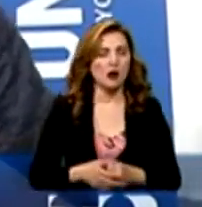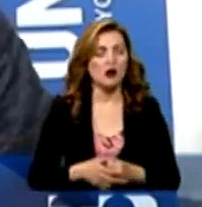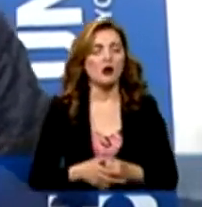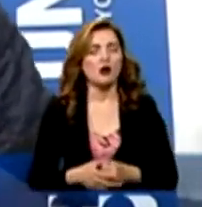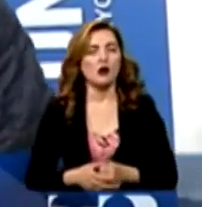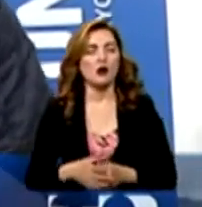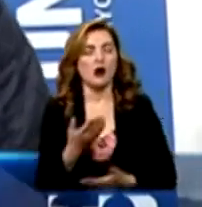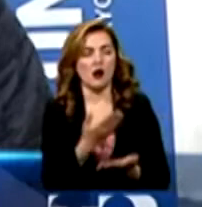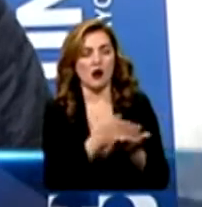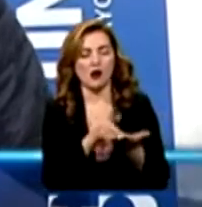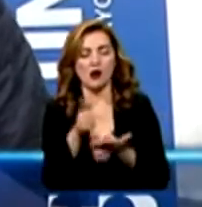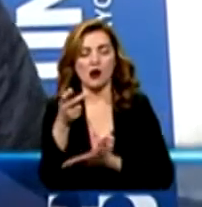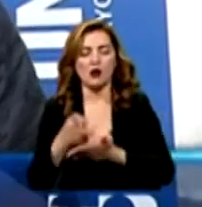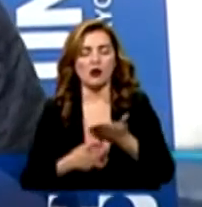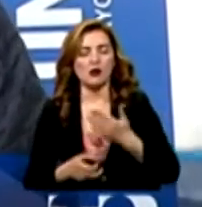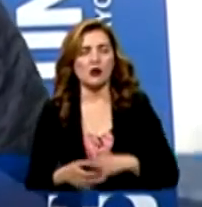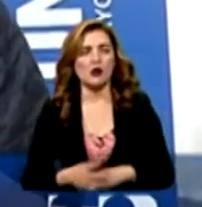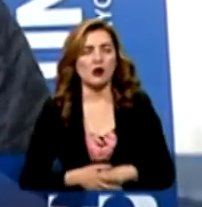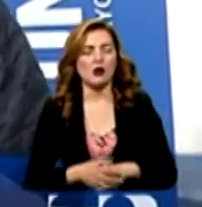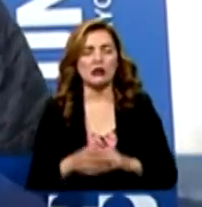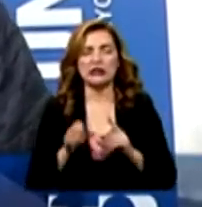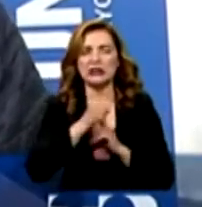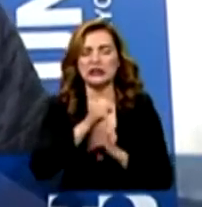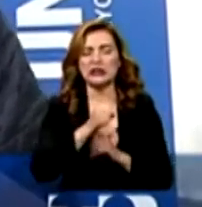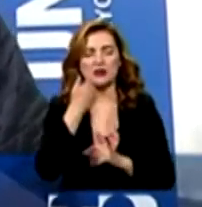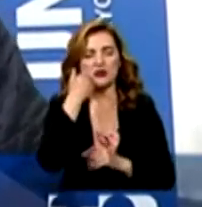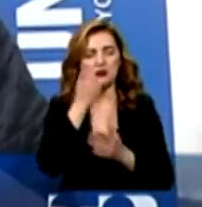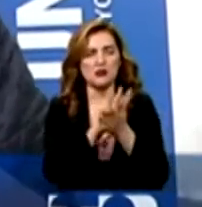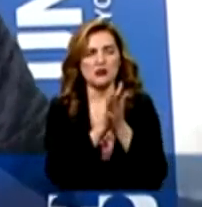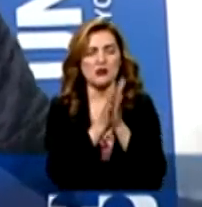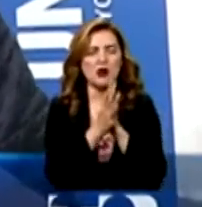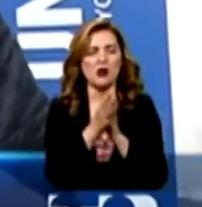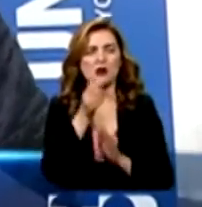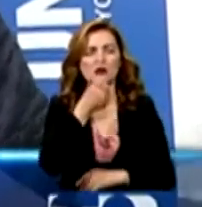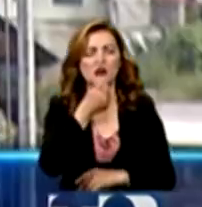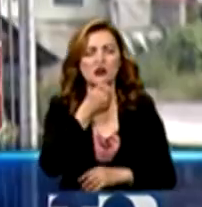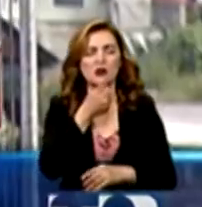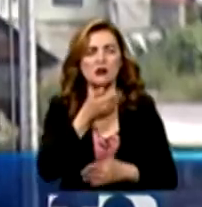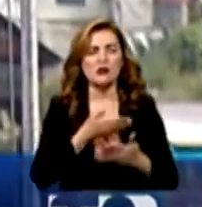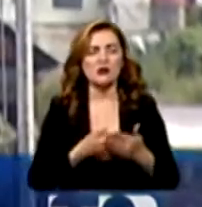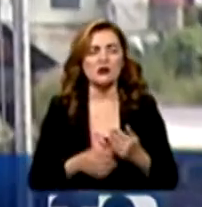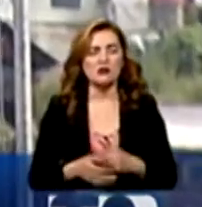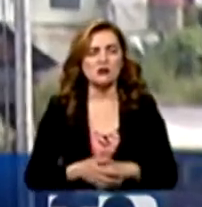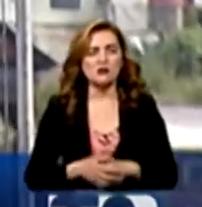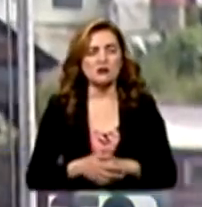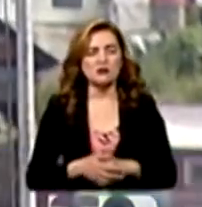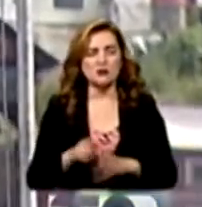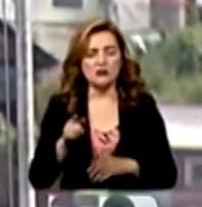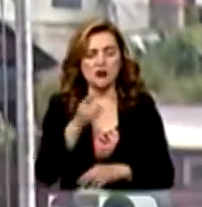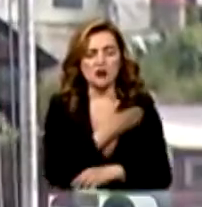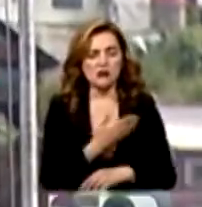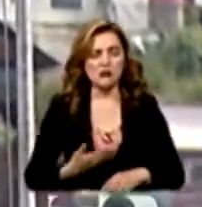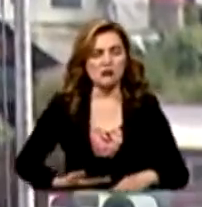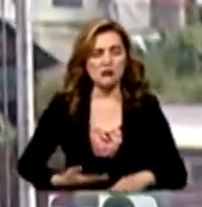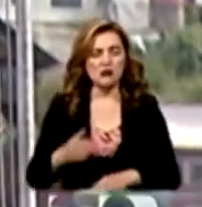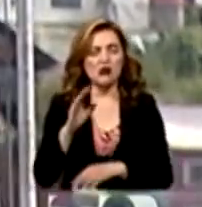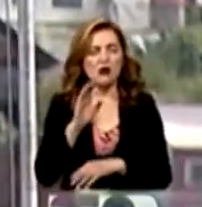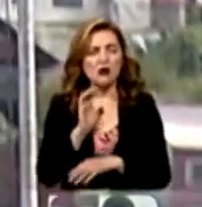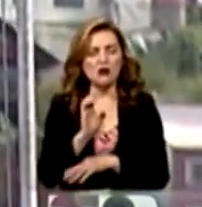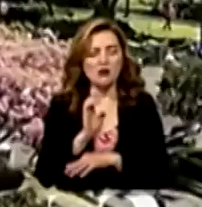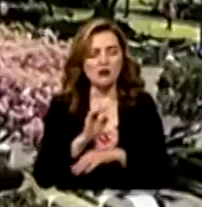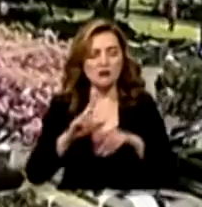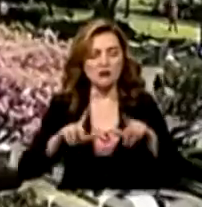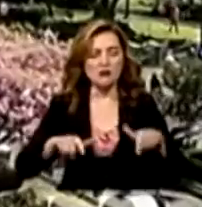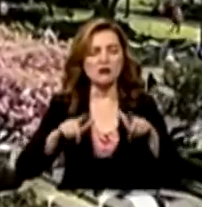medios de comunicación. Entonces era una situación muy incómoda para los periodistas. Y en esa línea el presidente de la República, Lenín